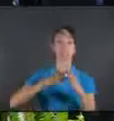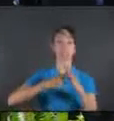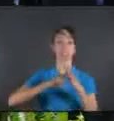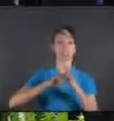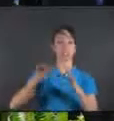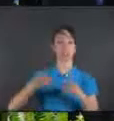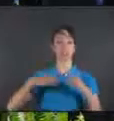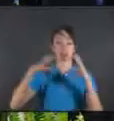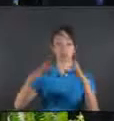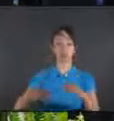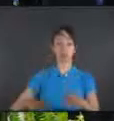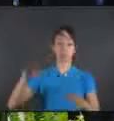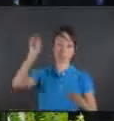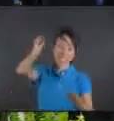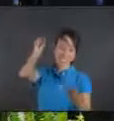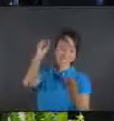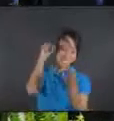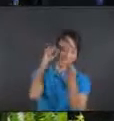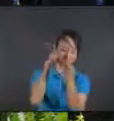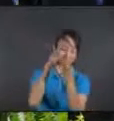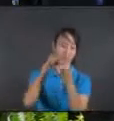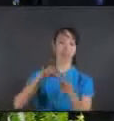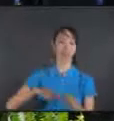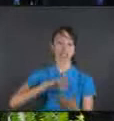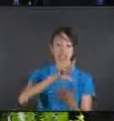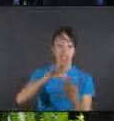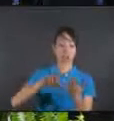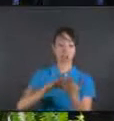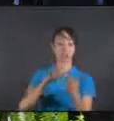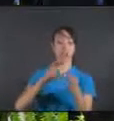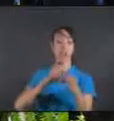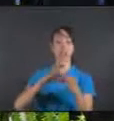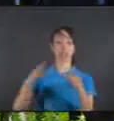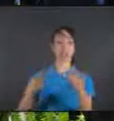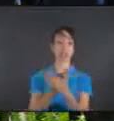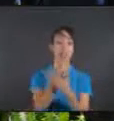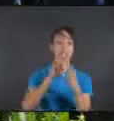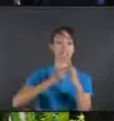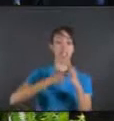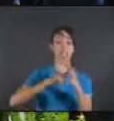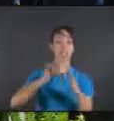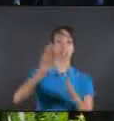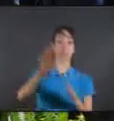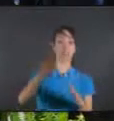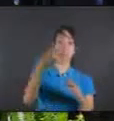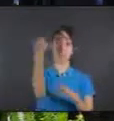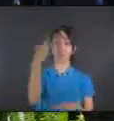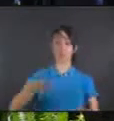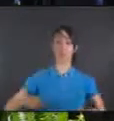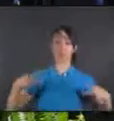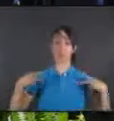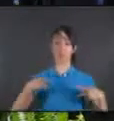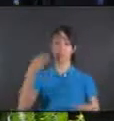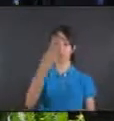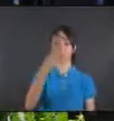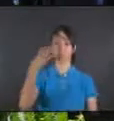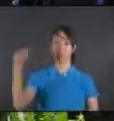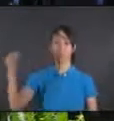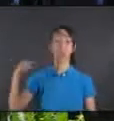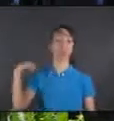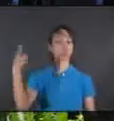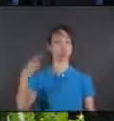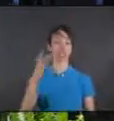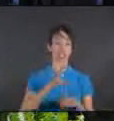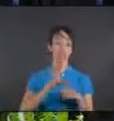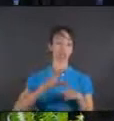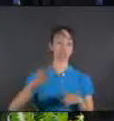al primer fin de semana de Santa Cena del año del reinicio, que lo va a